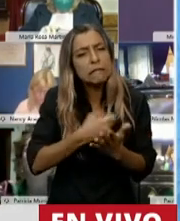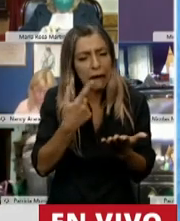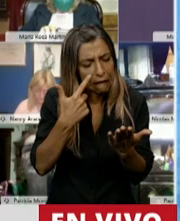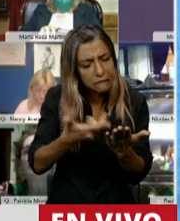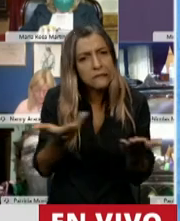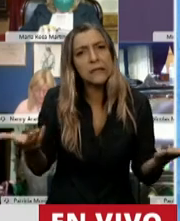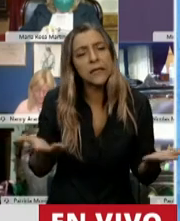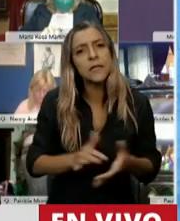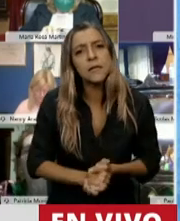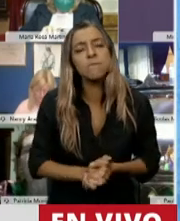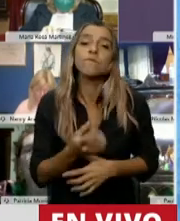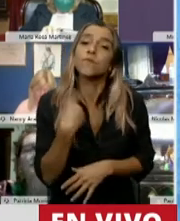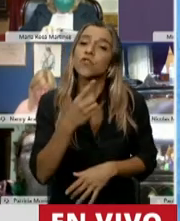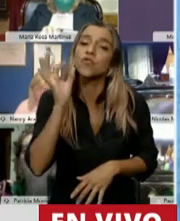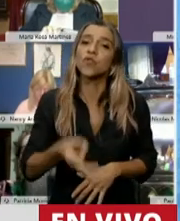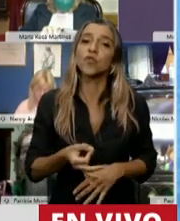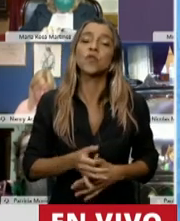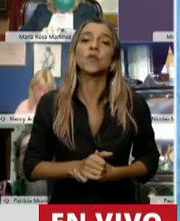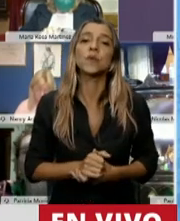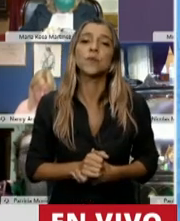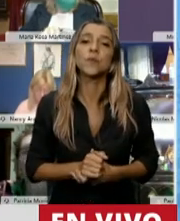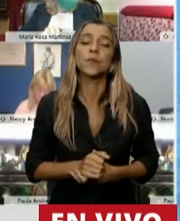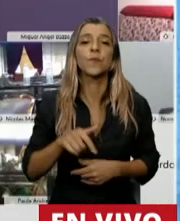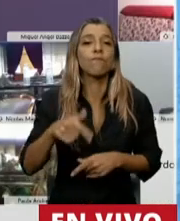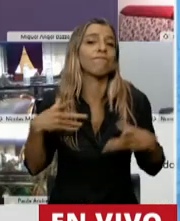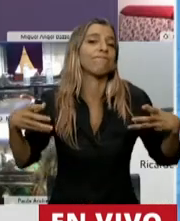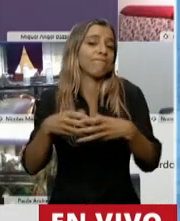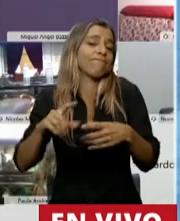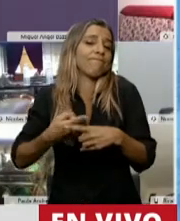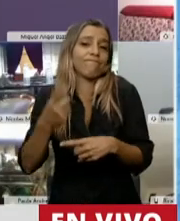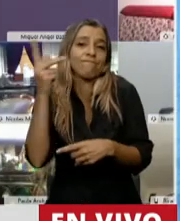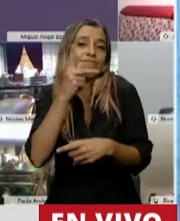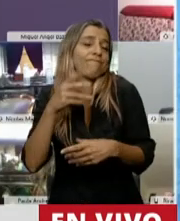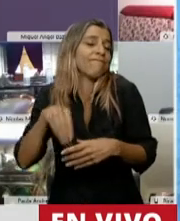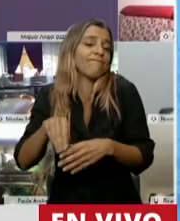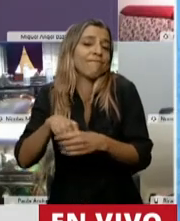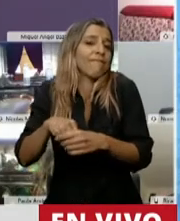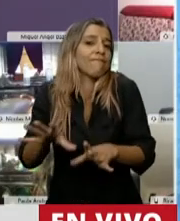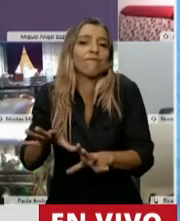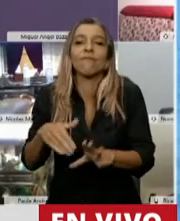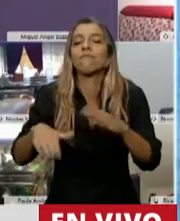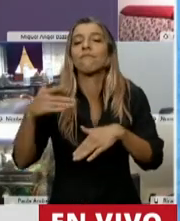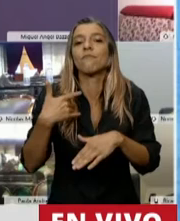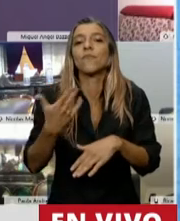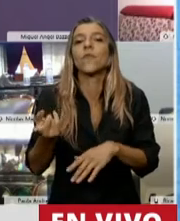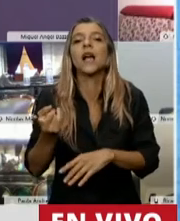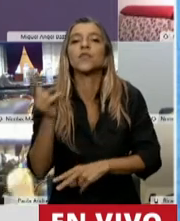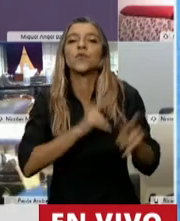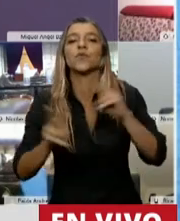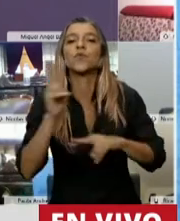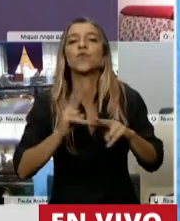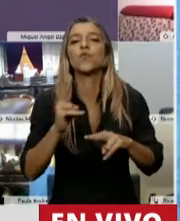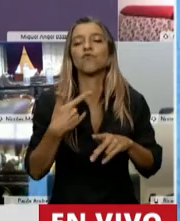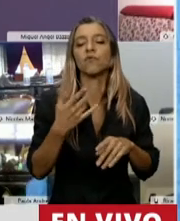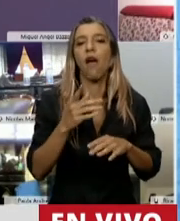pero lo que sabemos es que el kirchnerismo tiene esta afinidad por el capitalismo clientelar, el capitalismo